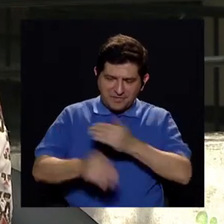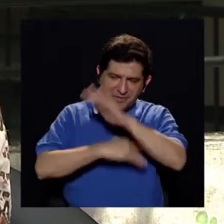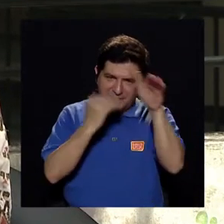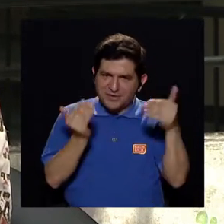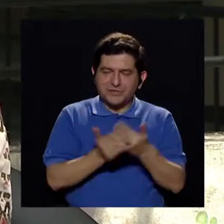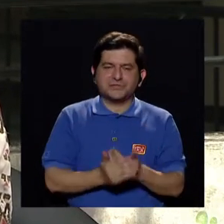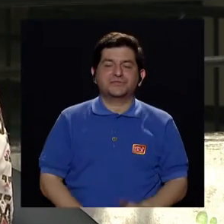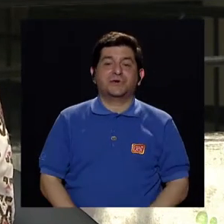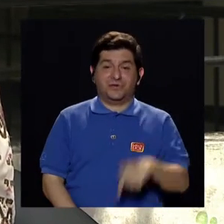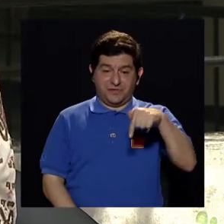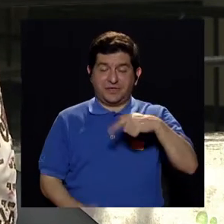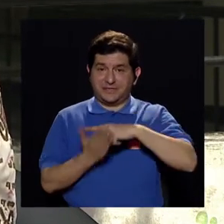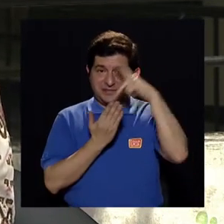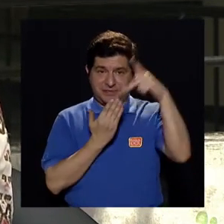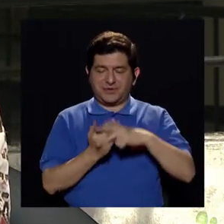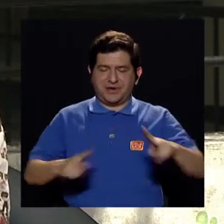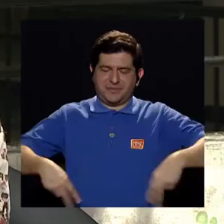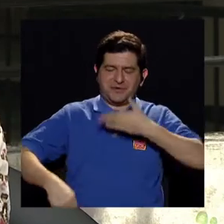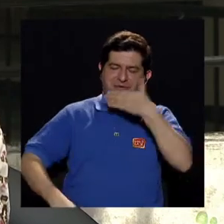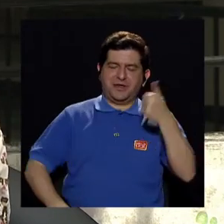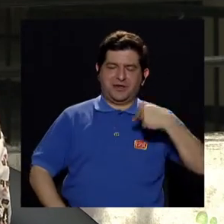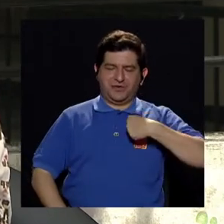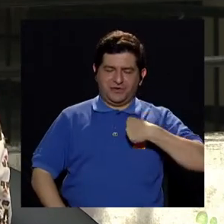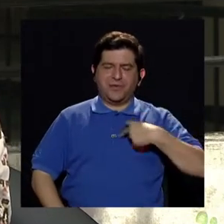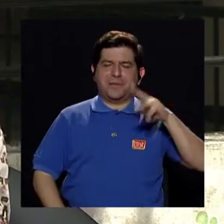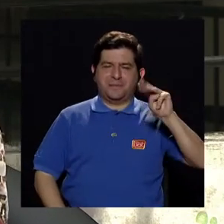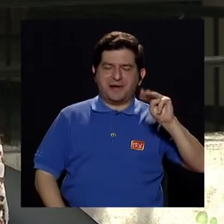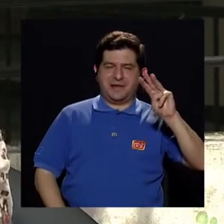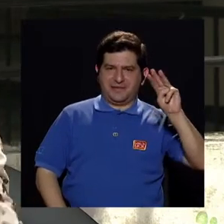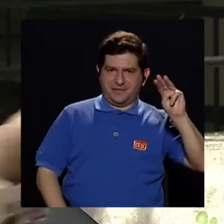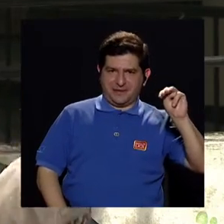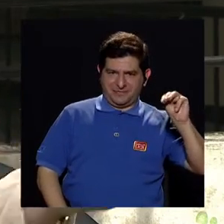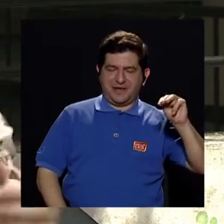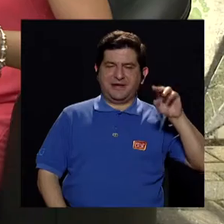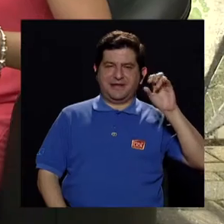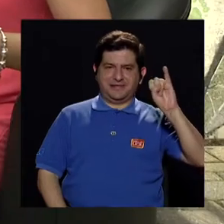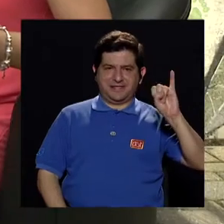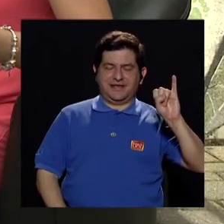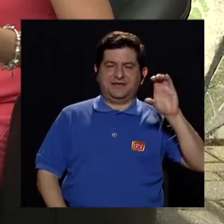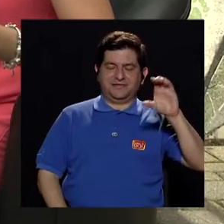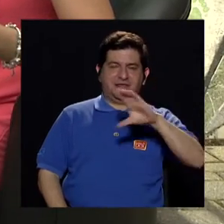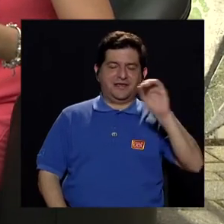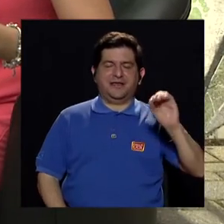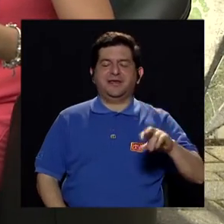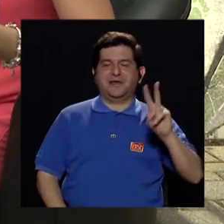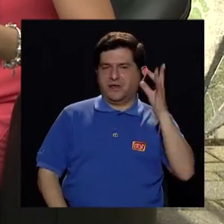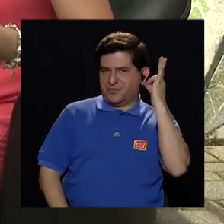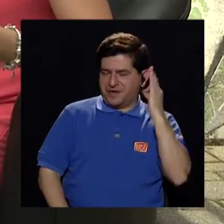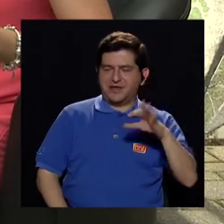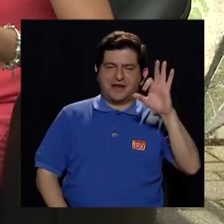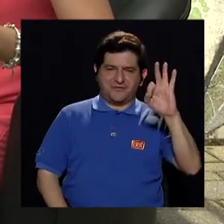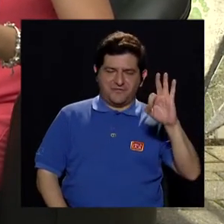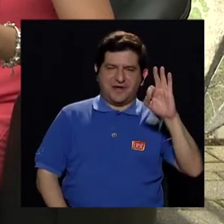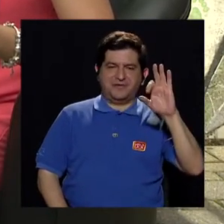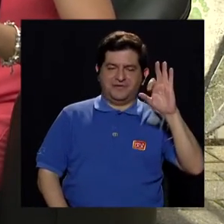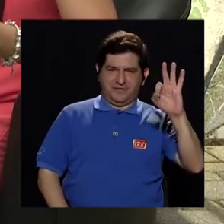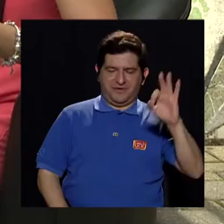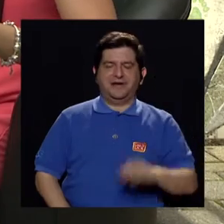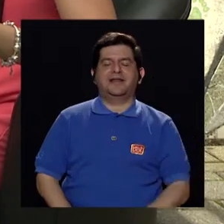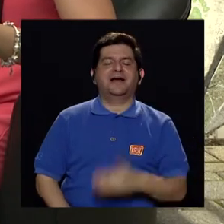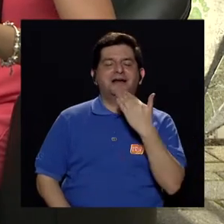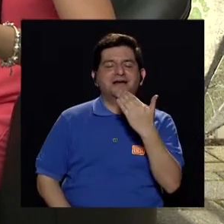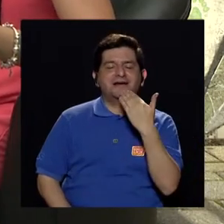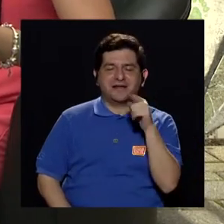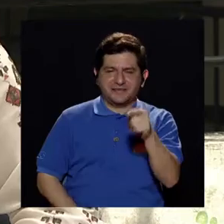Bienvenidos y bienvenidas, somos Vivir Mejor. Les saluda María del Mar Izaguirre Cedeño y mi compañera Fabiola Fernández. Gracias por estar con nosotros en